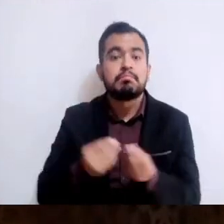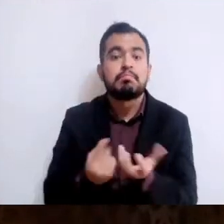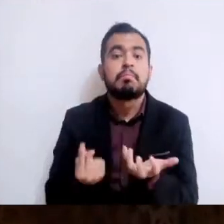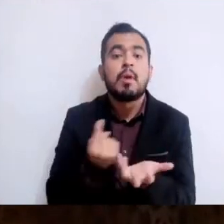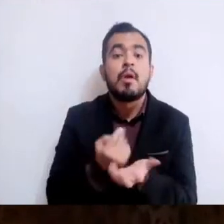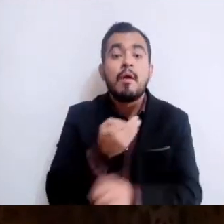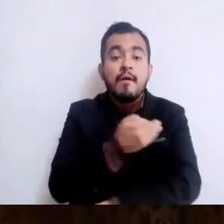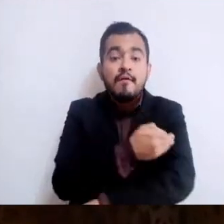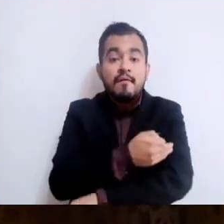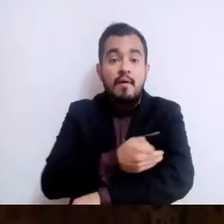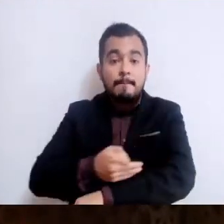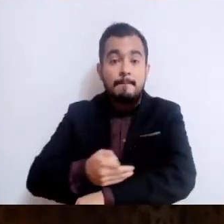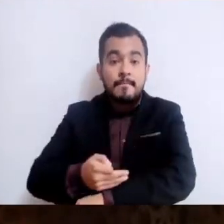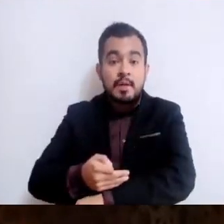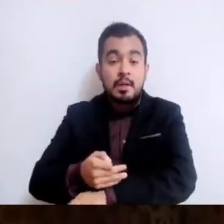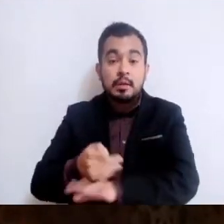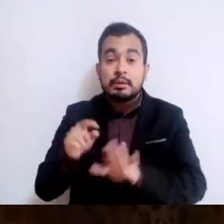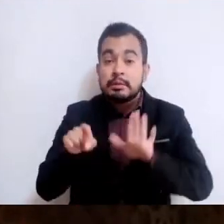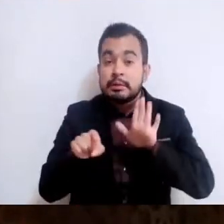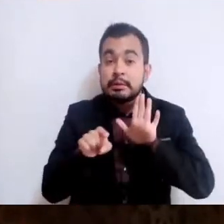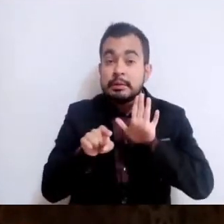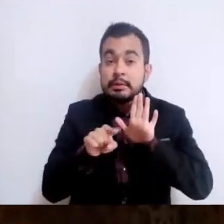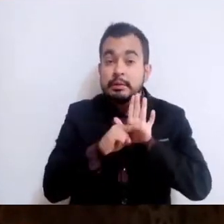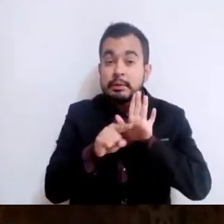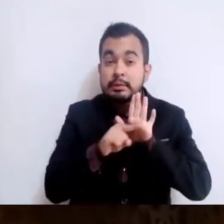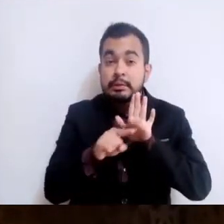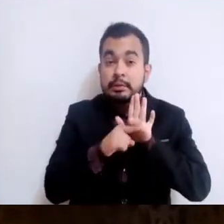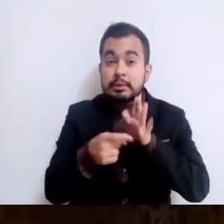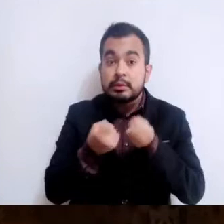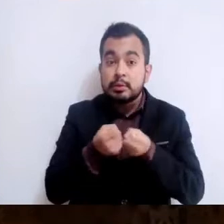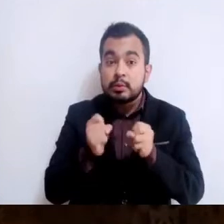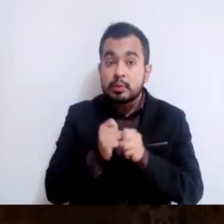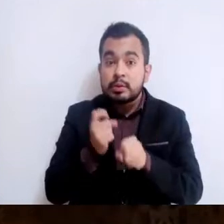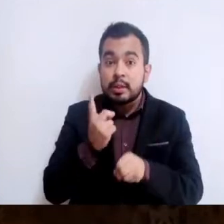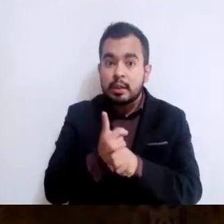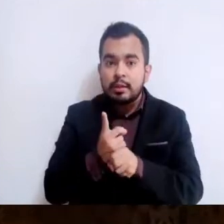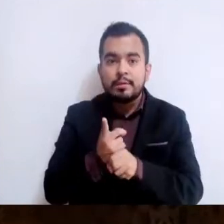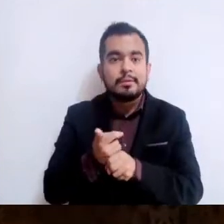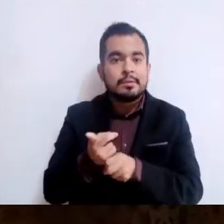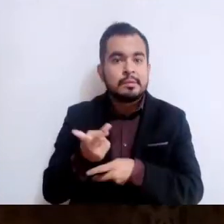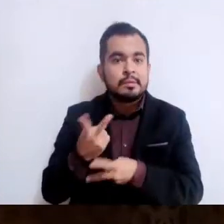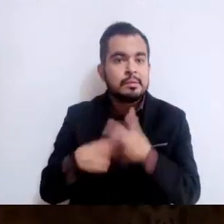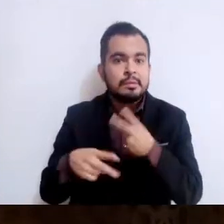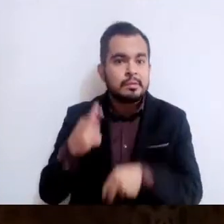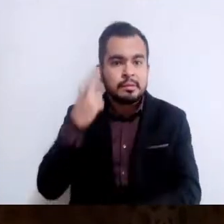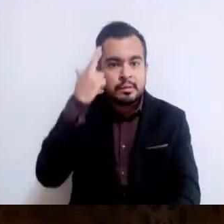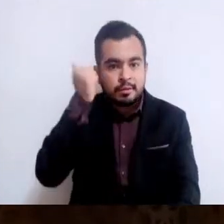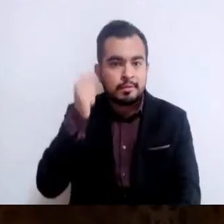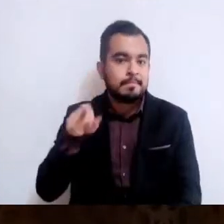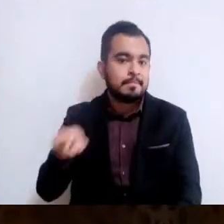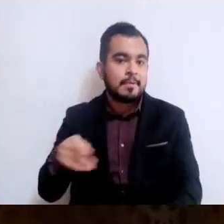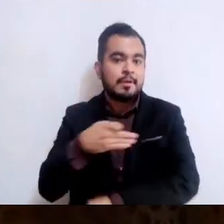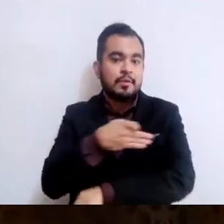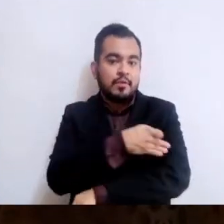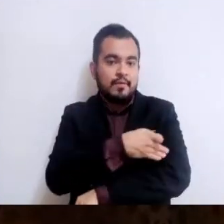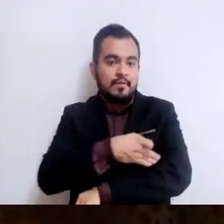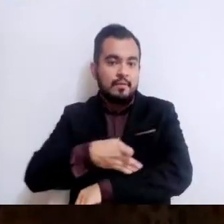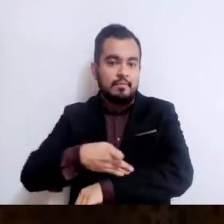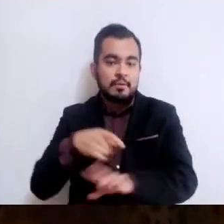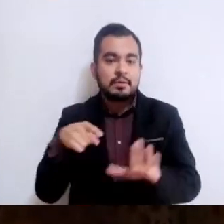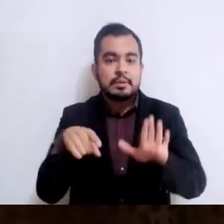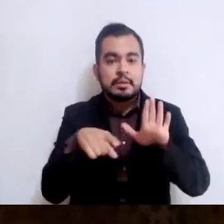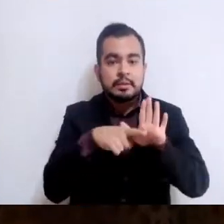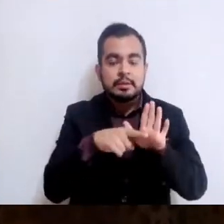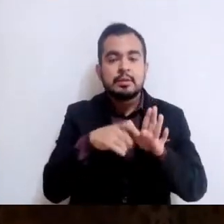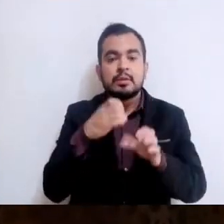males de esta sociedad tienen su origen en la familia. Por eso espero que no solamente las iniciativas donde